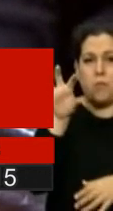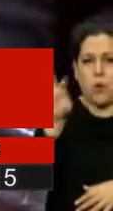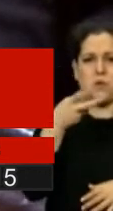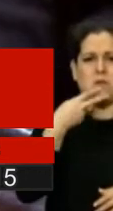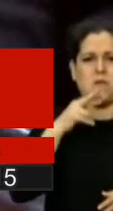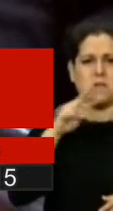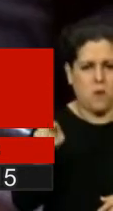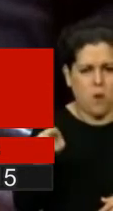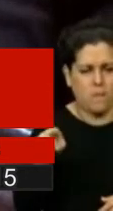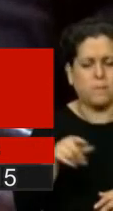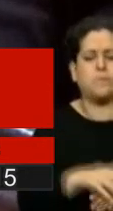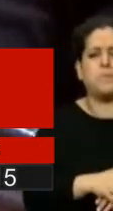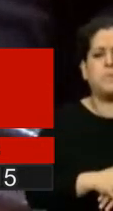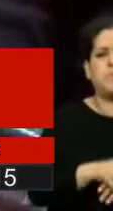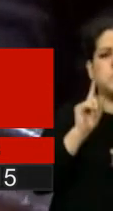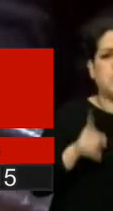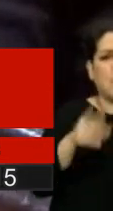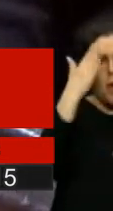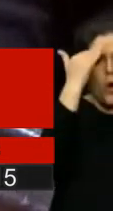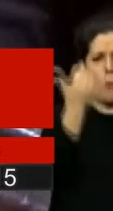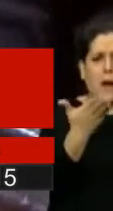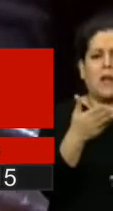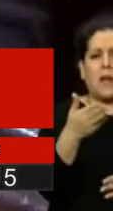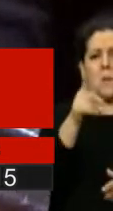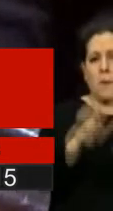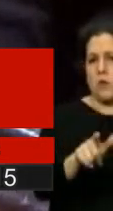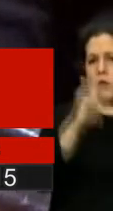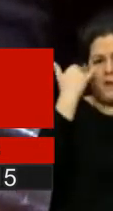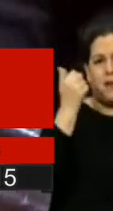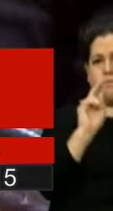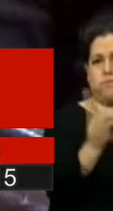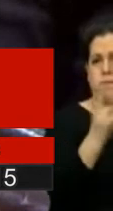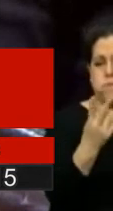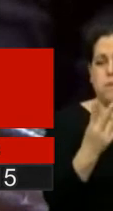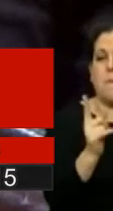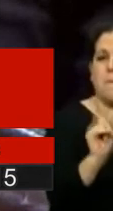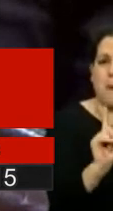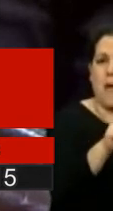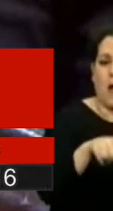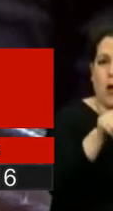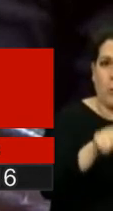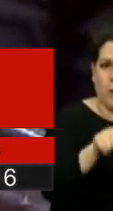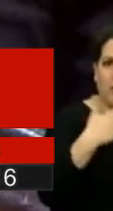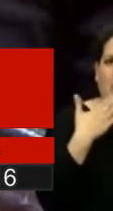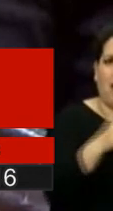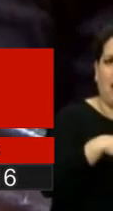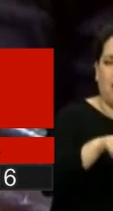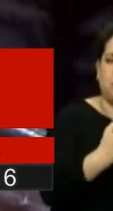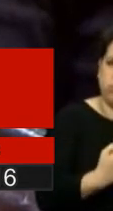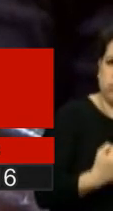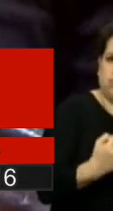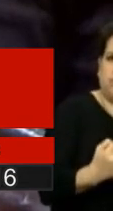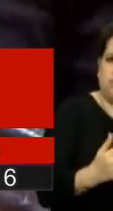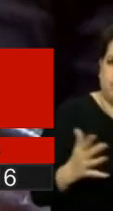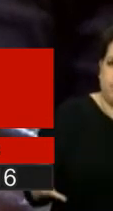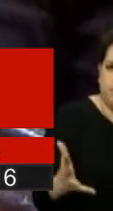de las elecciones de San Juan y Tucumán, ¿no? Porque consideramos que